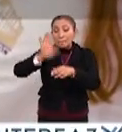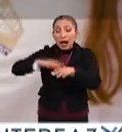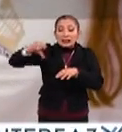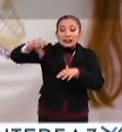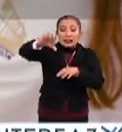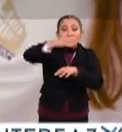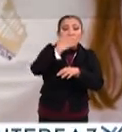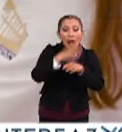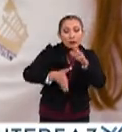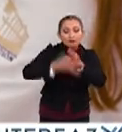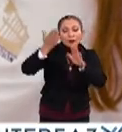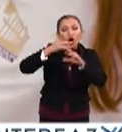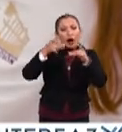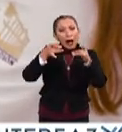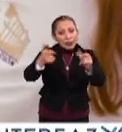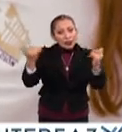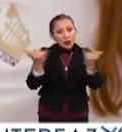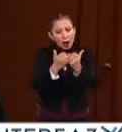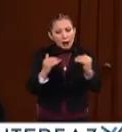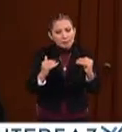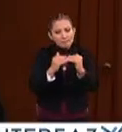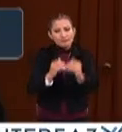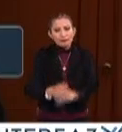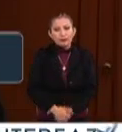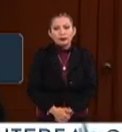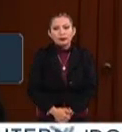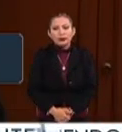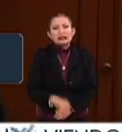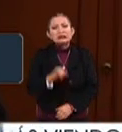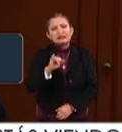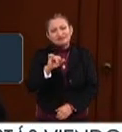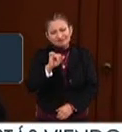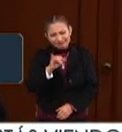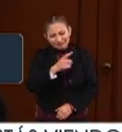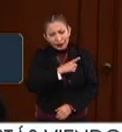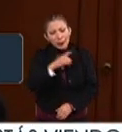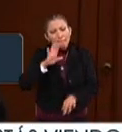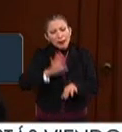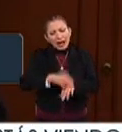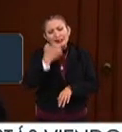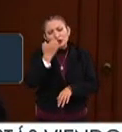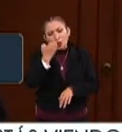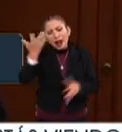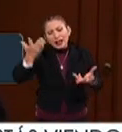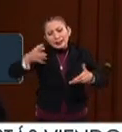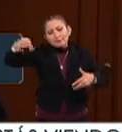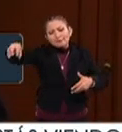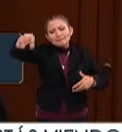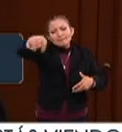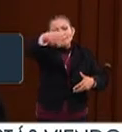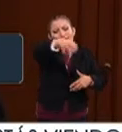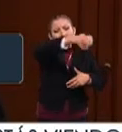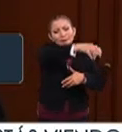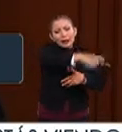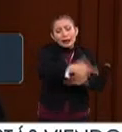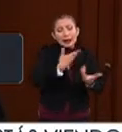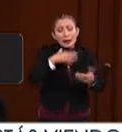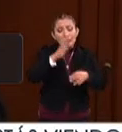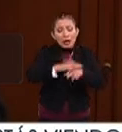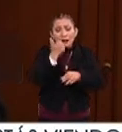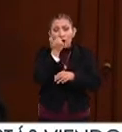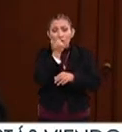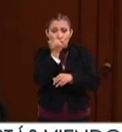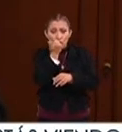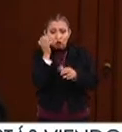de la cobertura con calidad y equidad. Sí tenemos que ampliar la cobertura y tener una matrícula